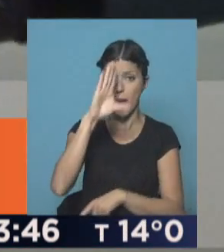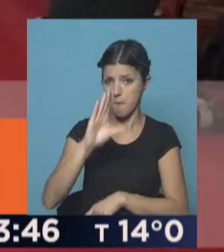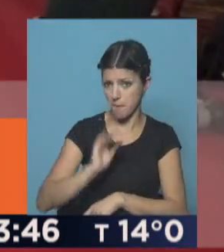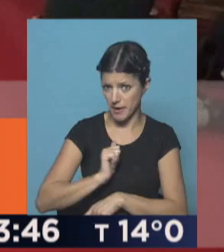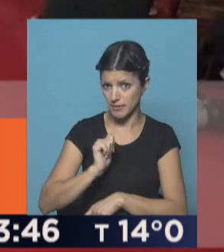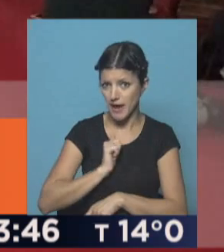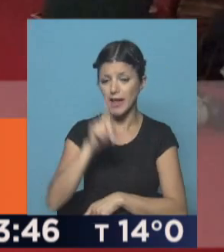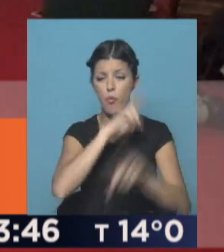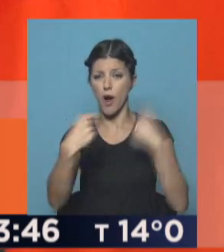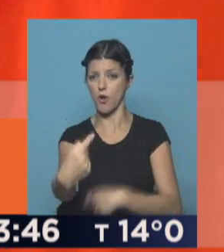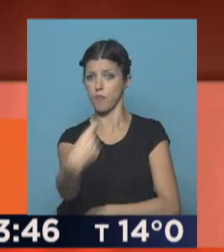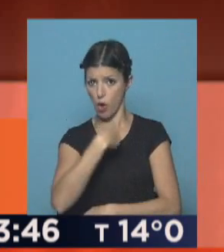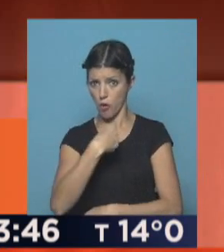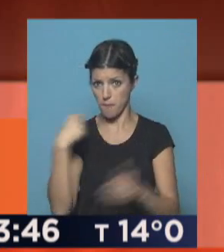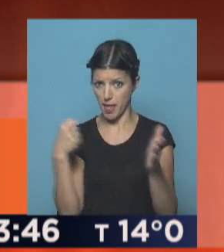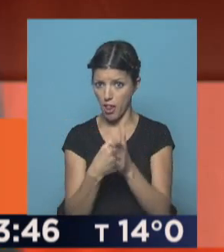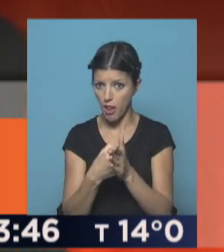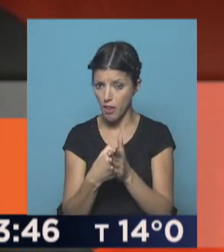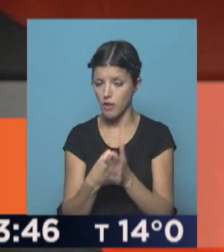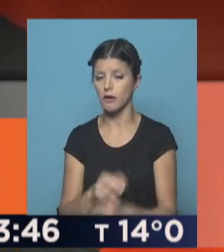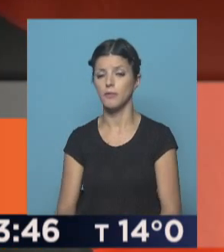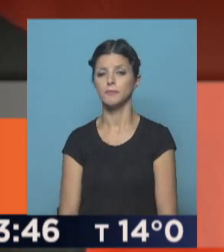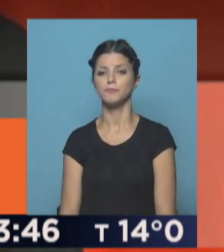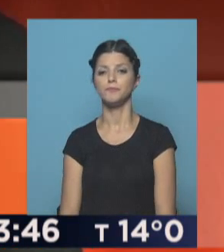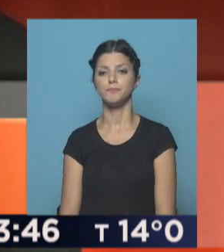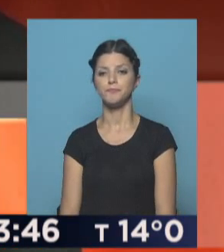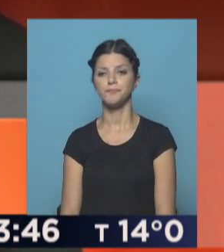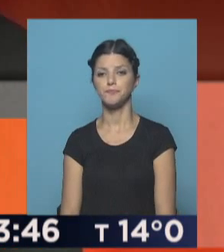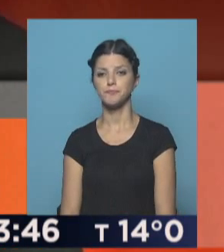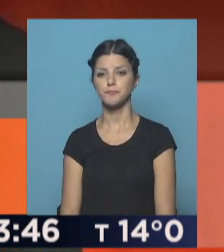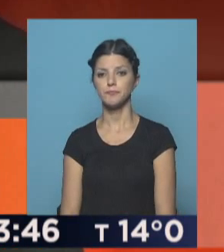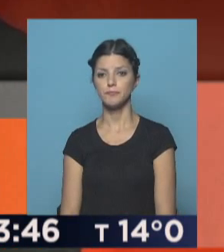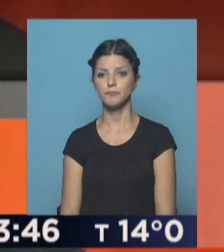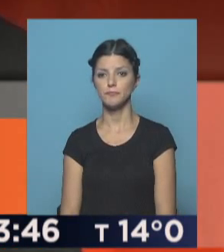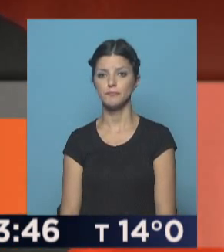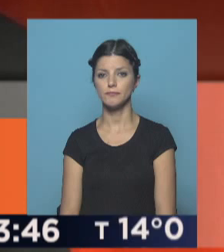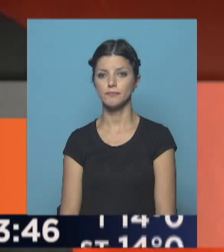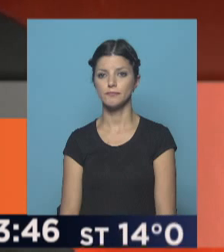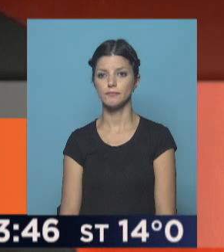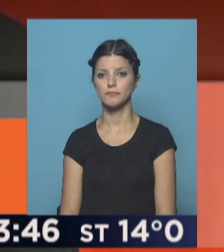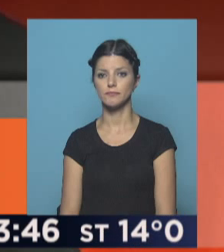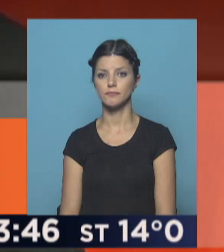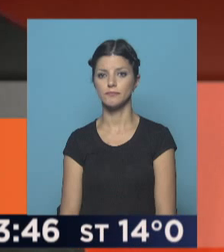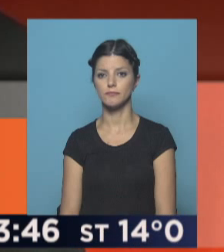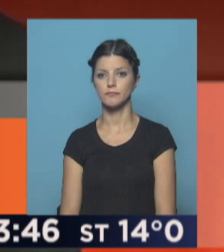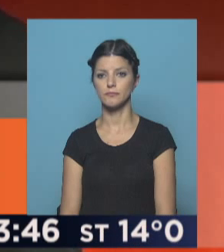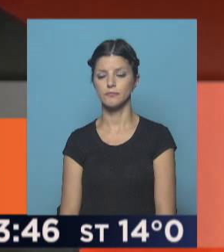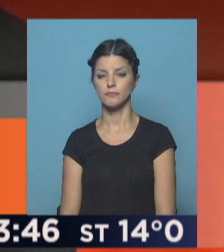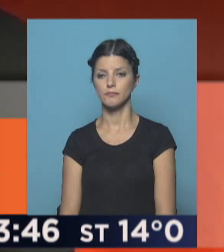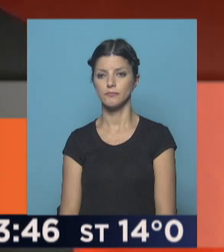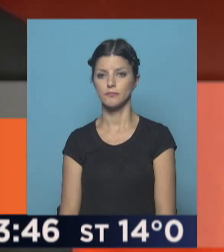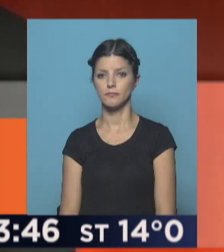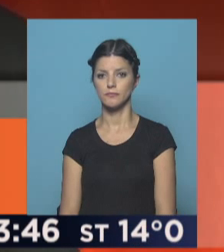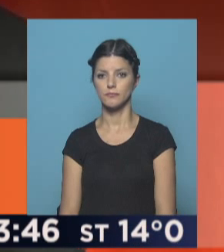aquella intentona. Es sind ja die absurdesten Dinge möglich. Sie fahren seit Jahren in die Türkei, haben dort Bekannte und